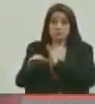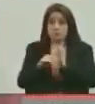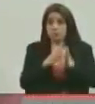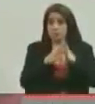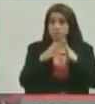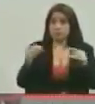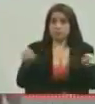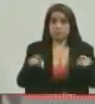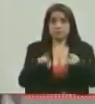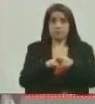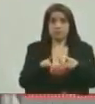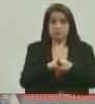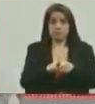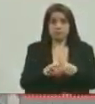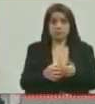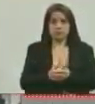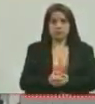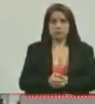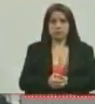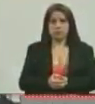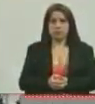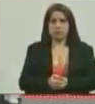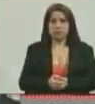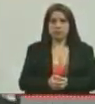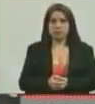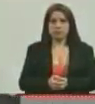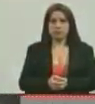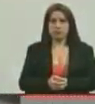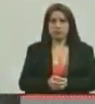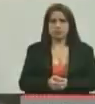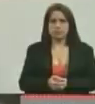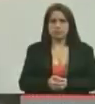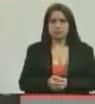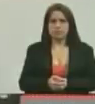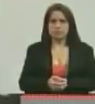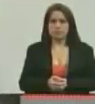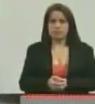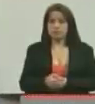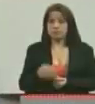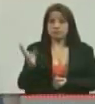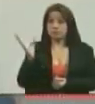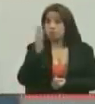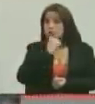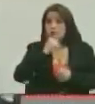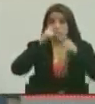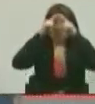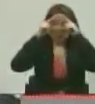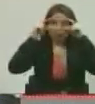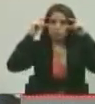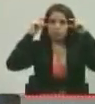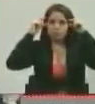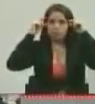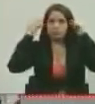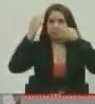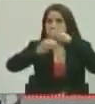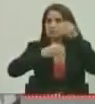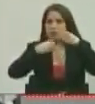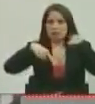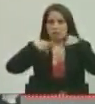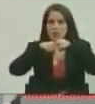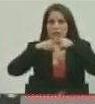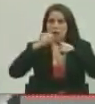verdades de ese encuentro ella que no tiene máscaras hace un flequillo porque reconoce